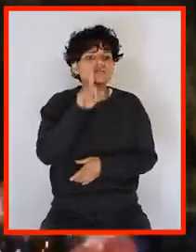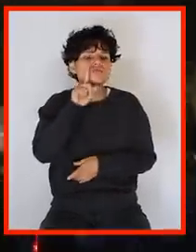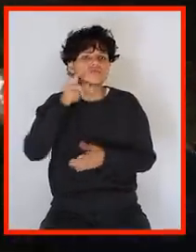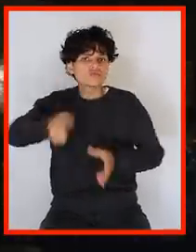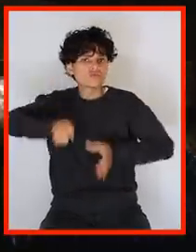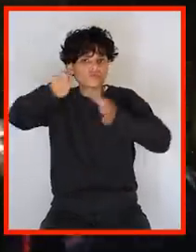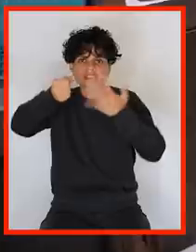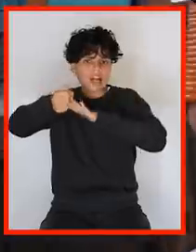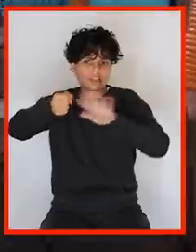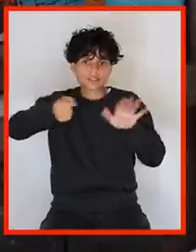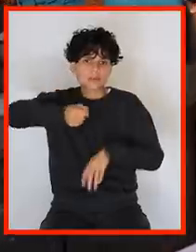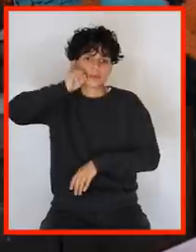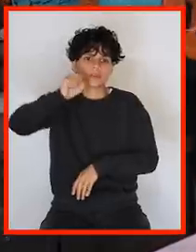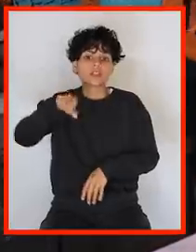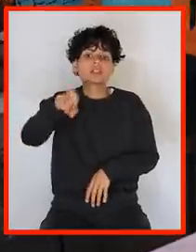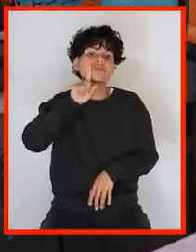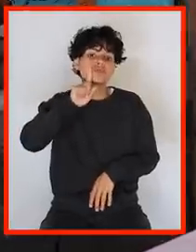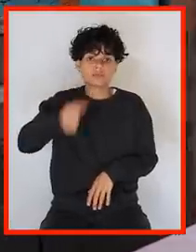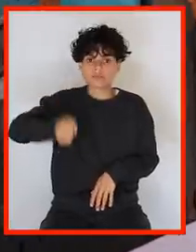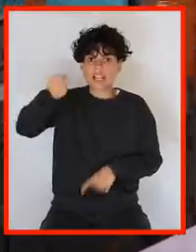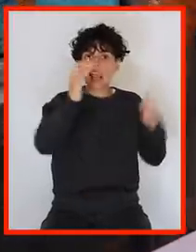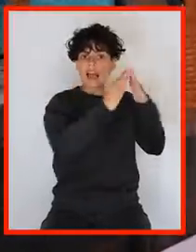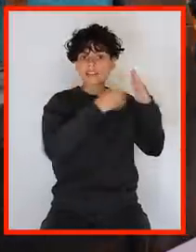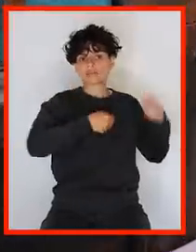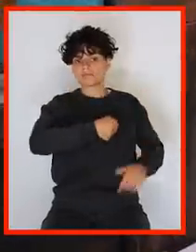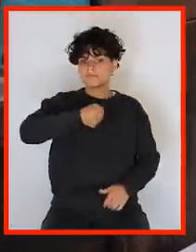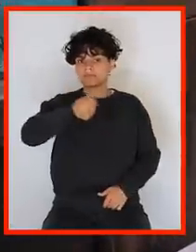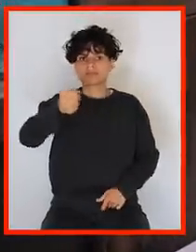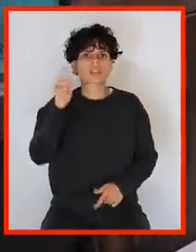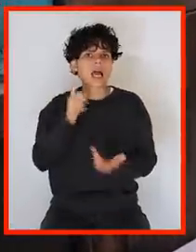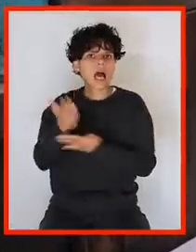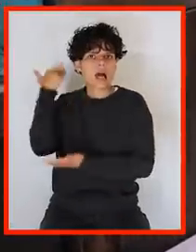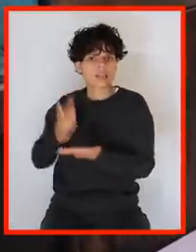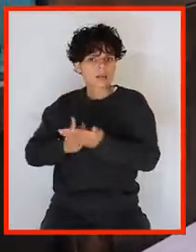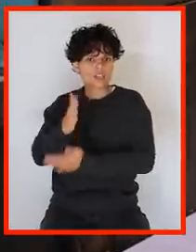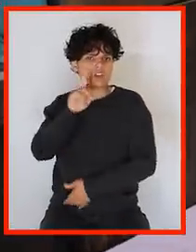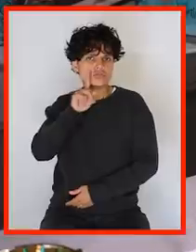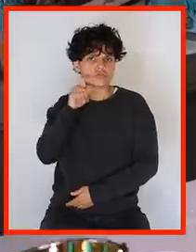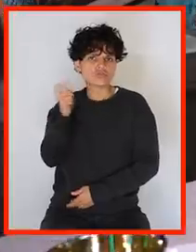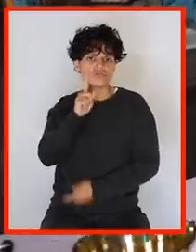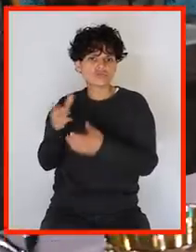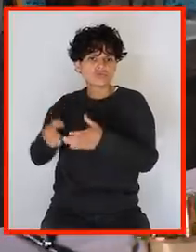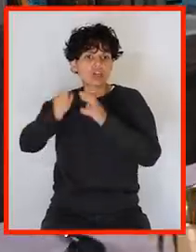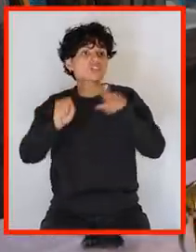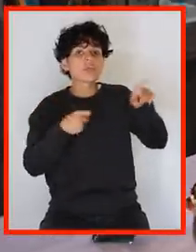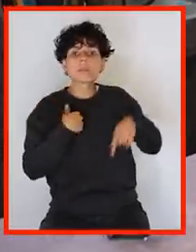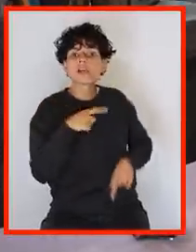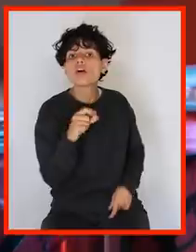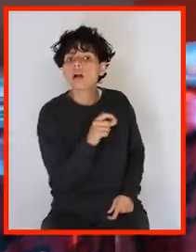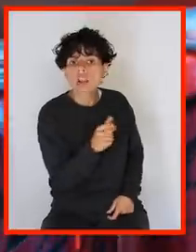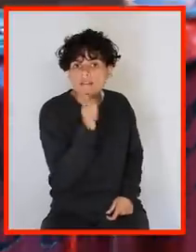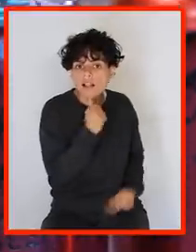Sí, tengo acá. O sea, la Atenea. Viene con su vaso desde la casa, güey. Partió antes, tiene la mano con velcro. Yo quiero mi humilde Coca-Cola,